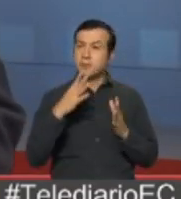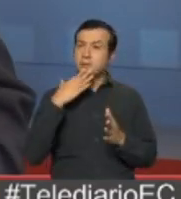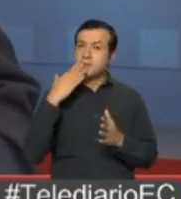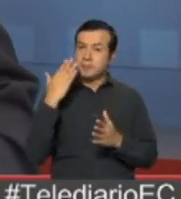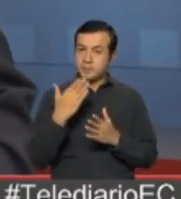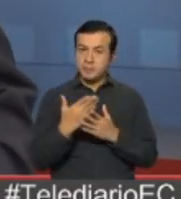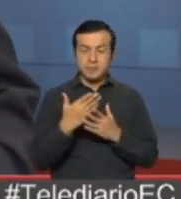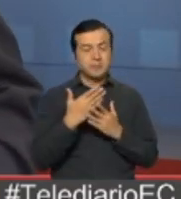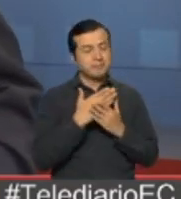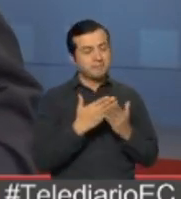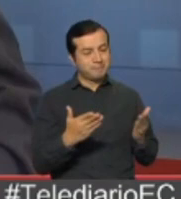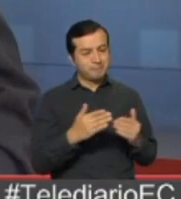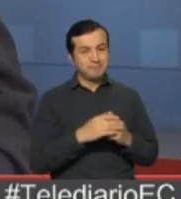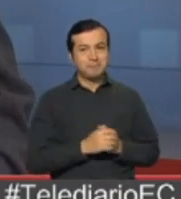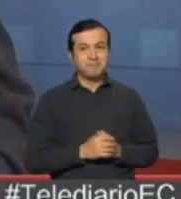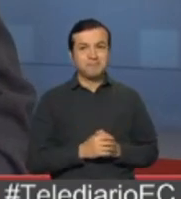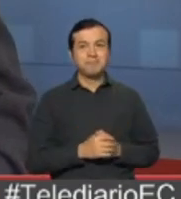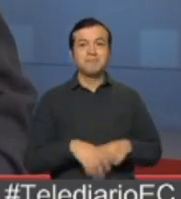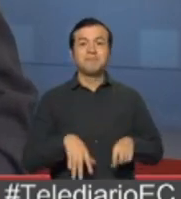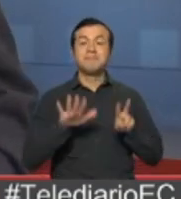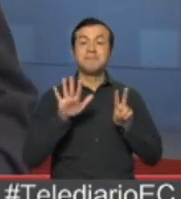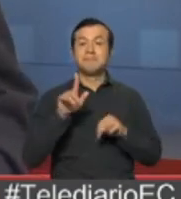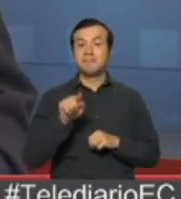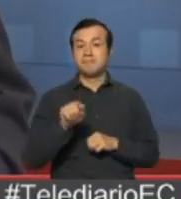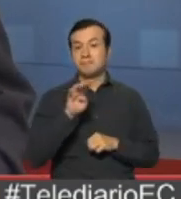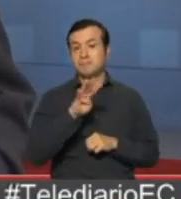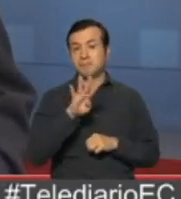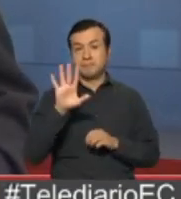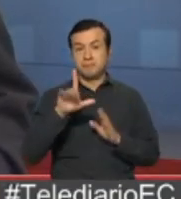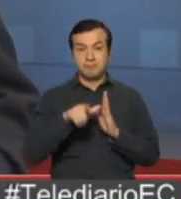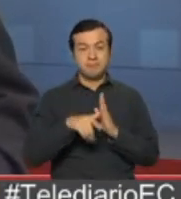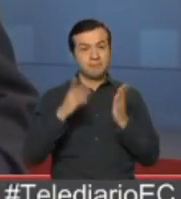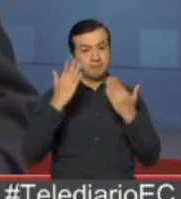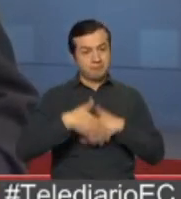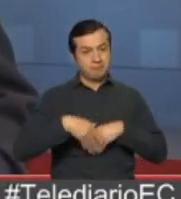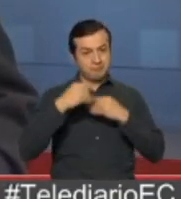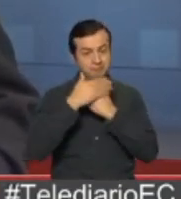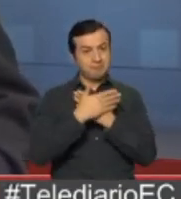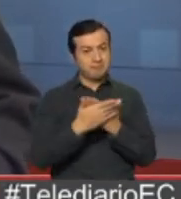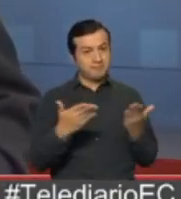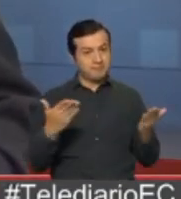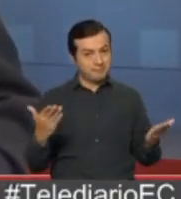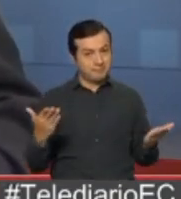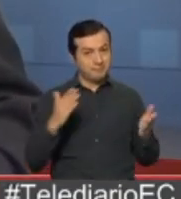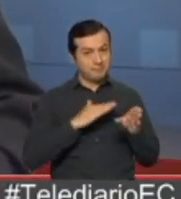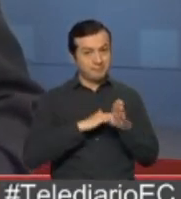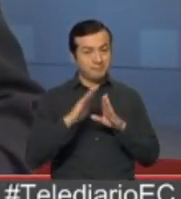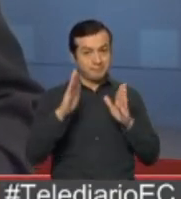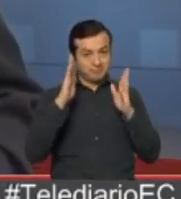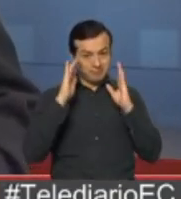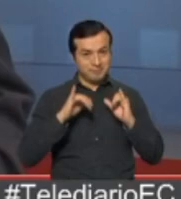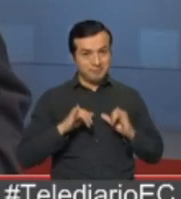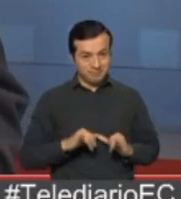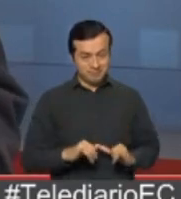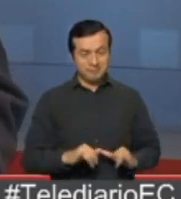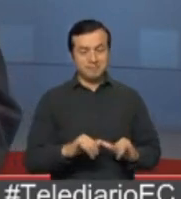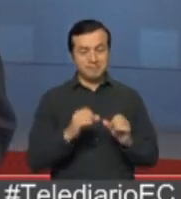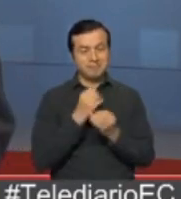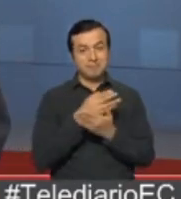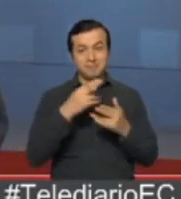muchas gracias que tengan un excelente día 7 la manera con 45 minutos aquí finalizamos primera impresión le invitamos a seguir con más